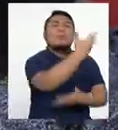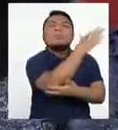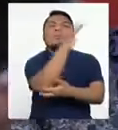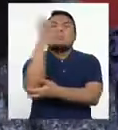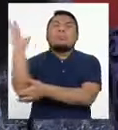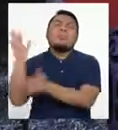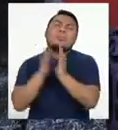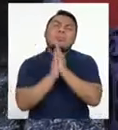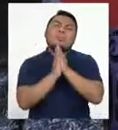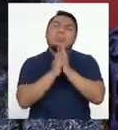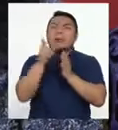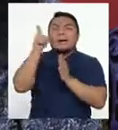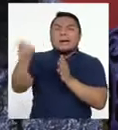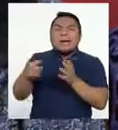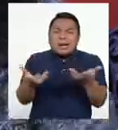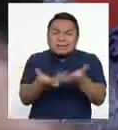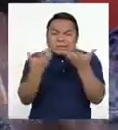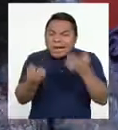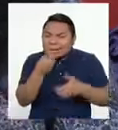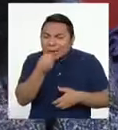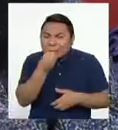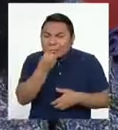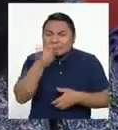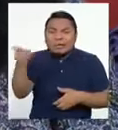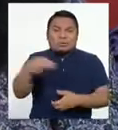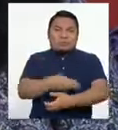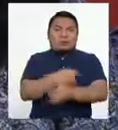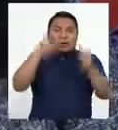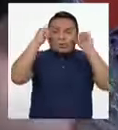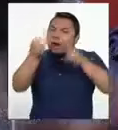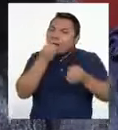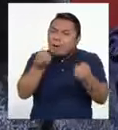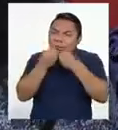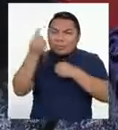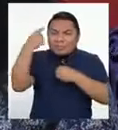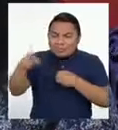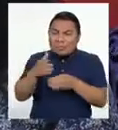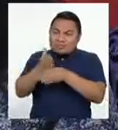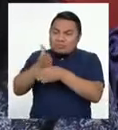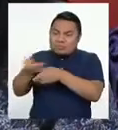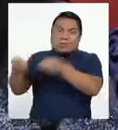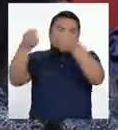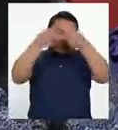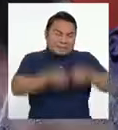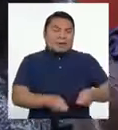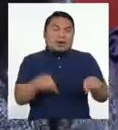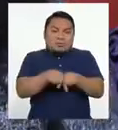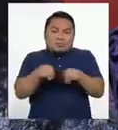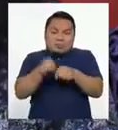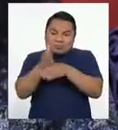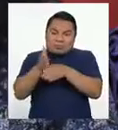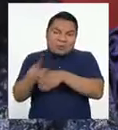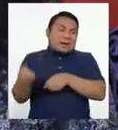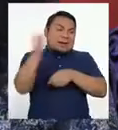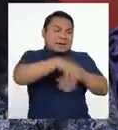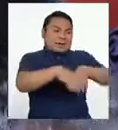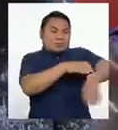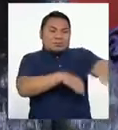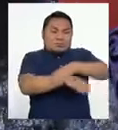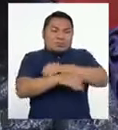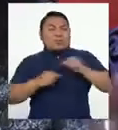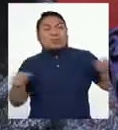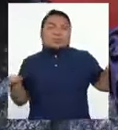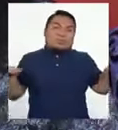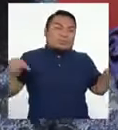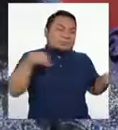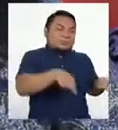por favor, dale hierba a la cabra para que le dé cuero al zapatero, para que arregle los zapatos de Doña Juana, para que vaya a la avellaneda